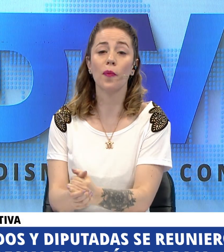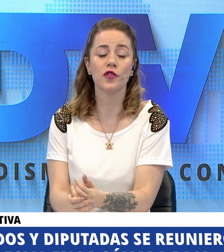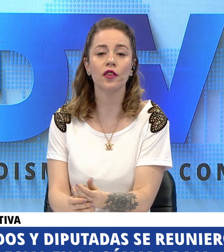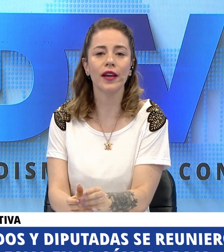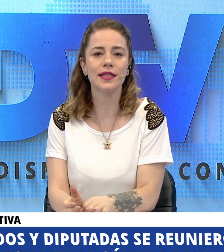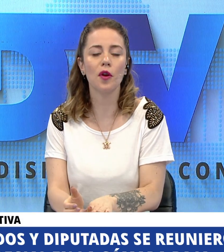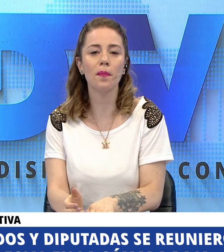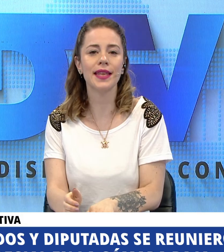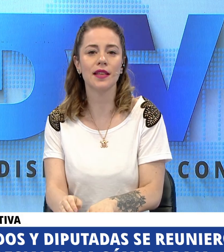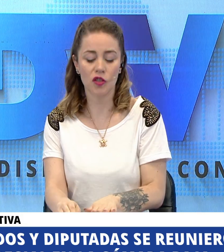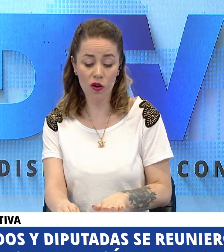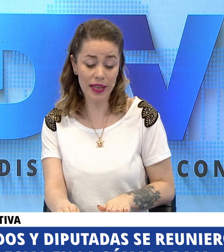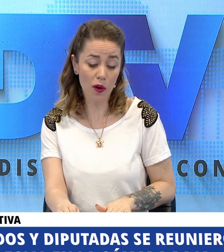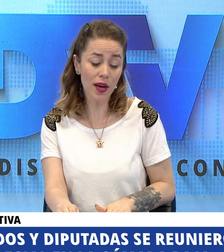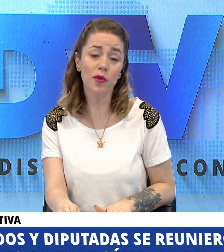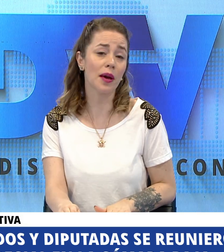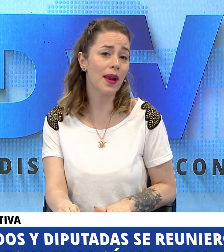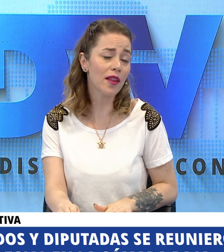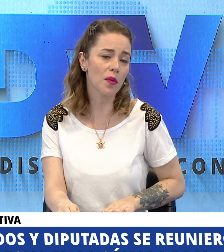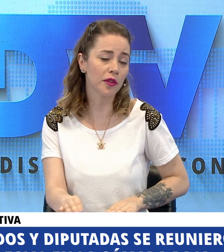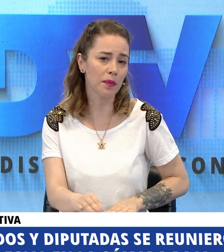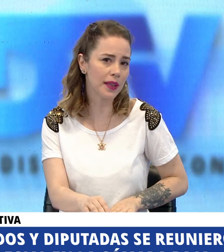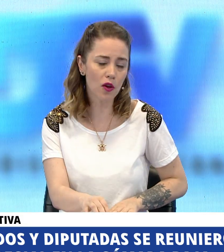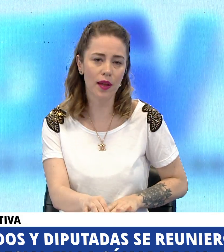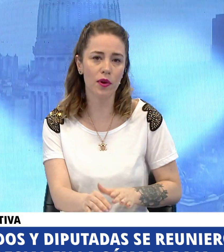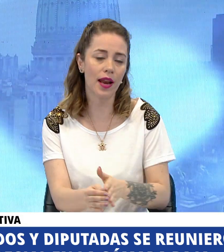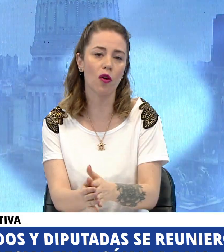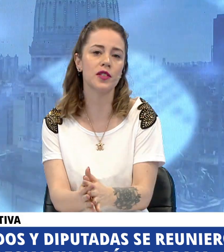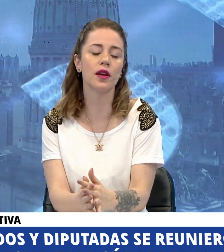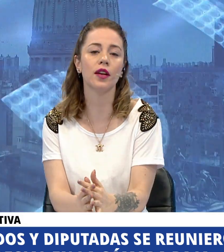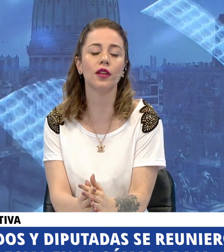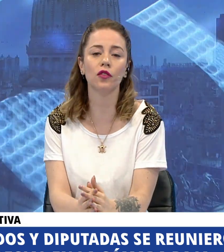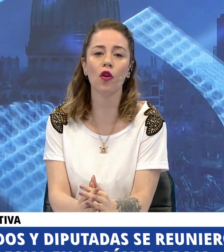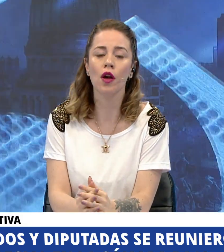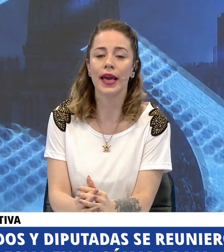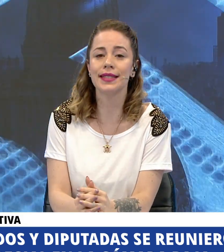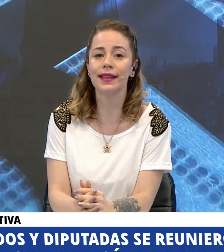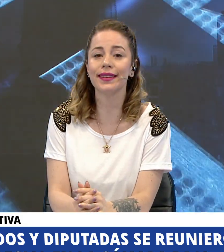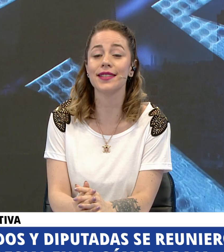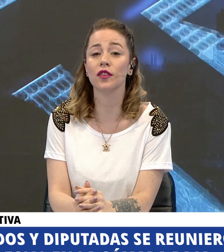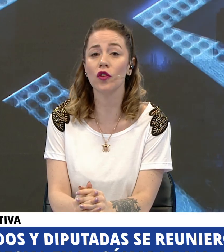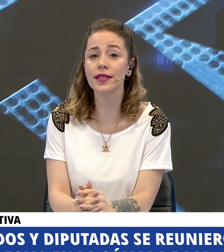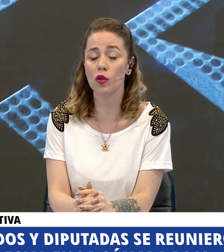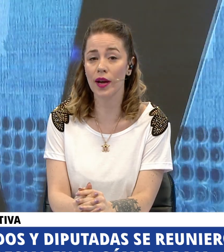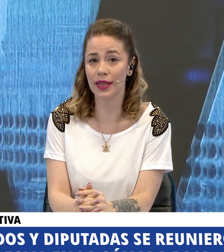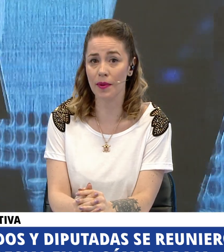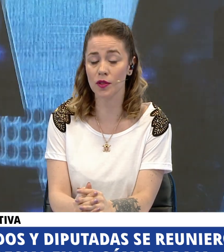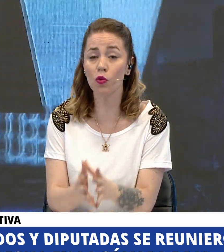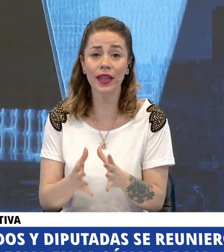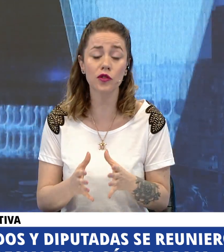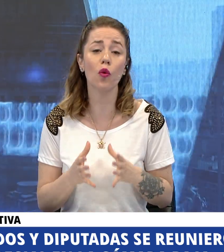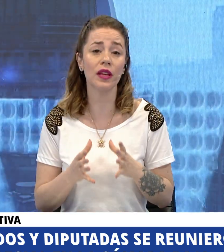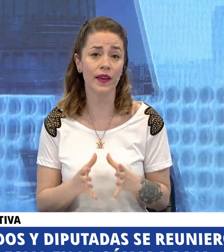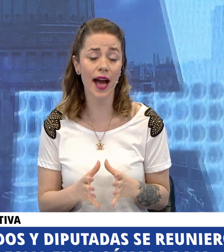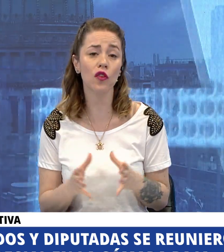Otro de los proyectos que recibió media sanción y del cual hemos hablado y hemos transmitido cada una de las comisiones que lo trató es el de trayectorias educativas.